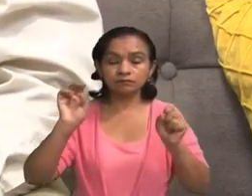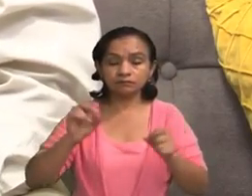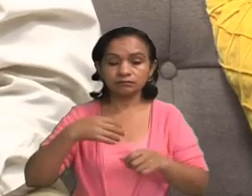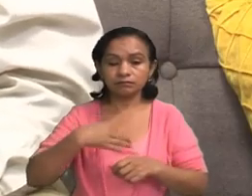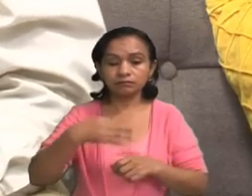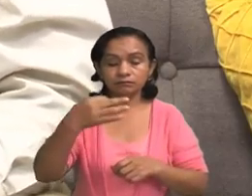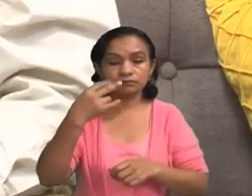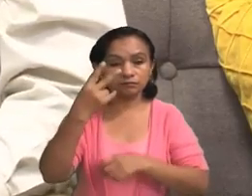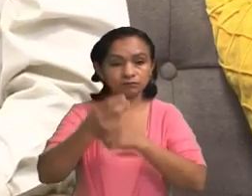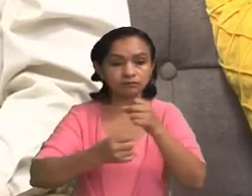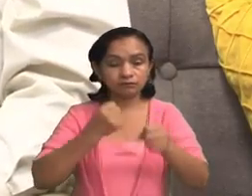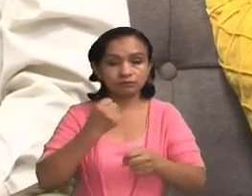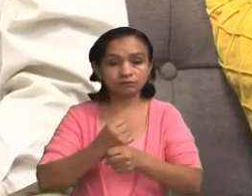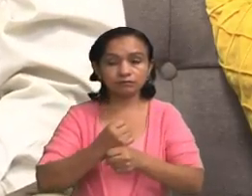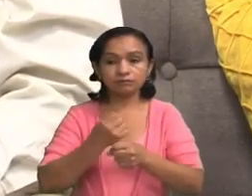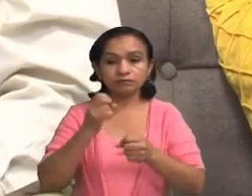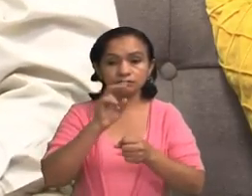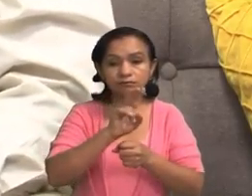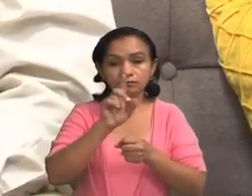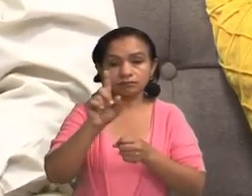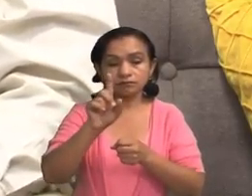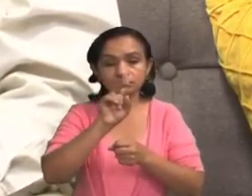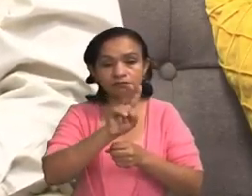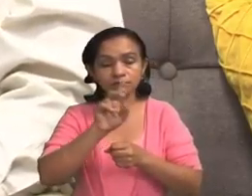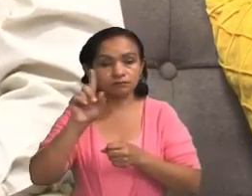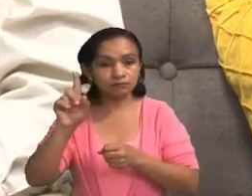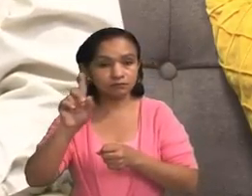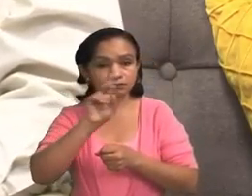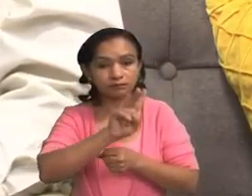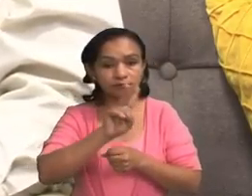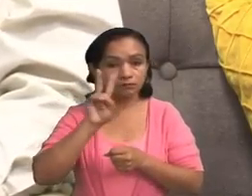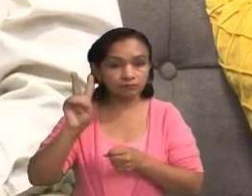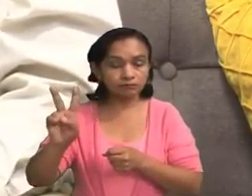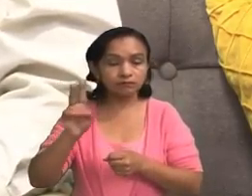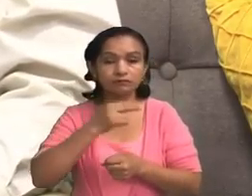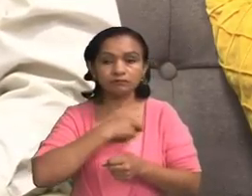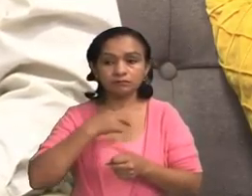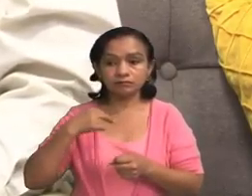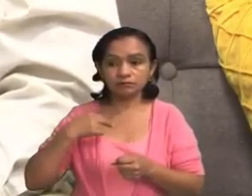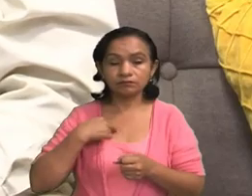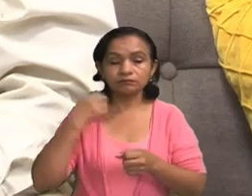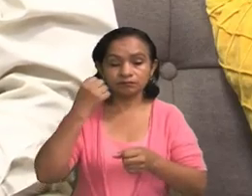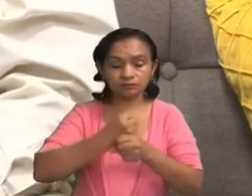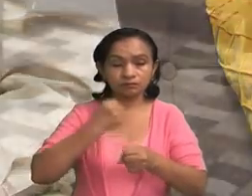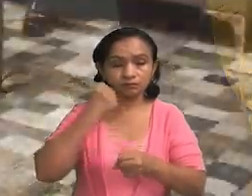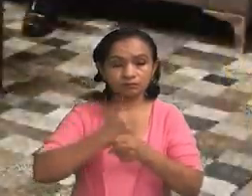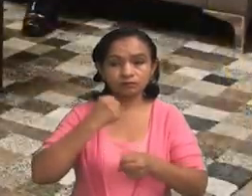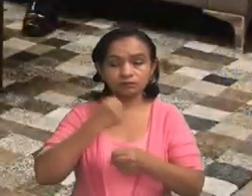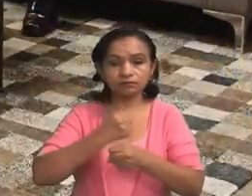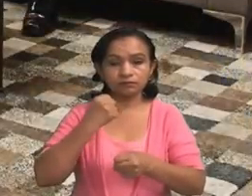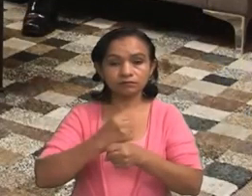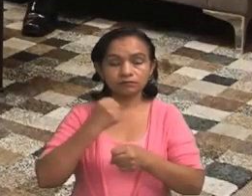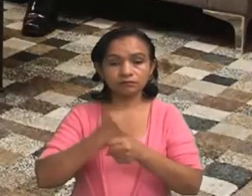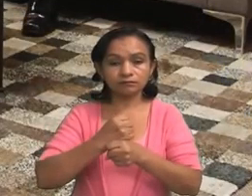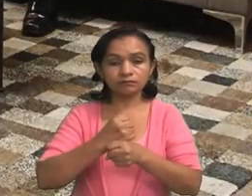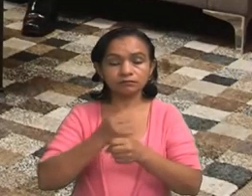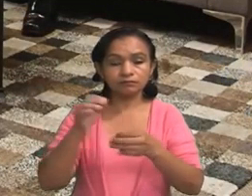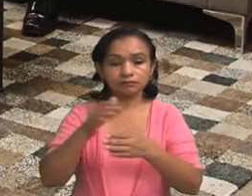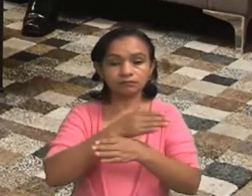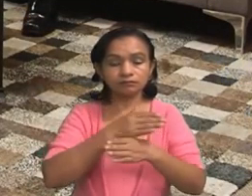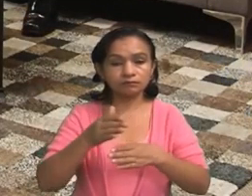próximos 2 años subsiguientes, 21 y 22, estaríamos trabajando, digamos, con los